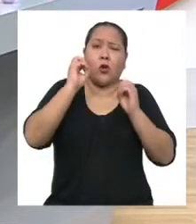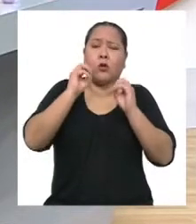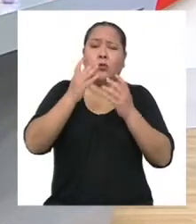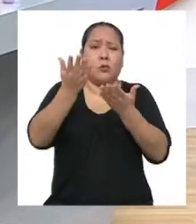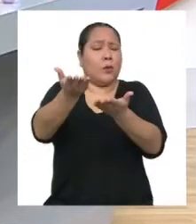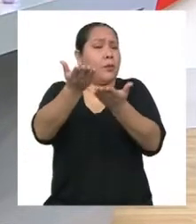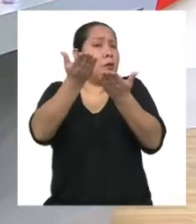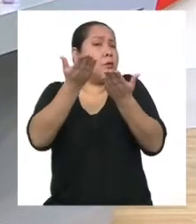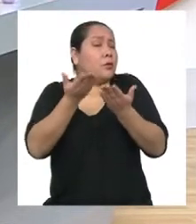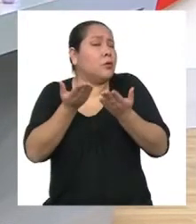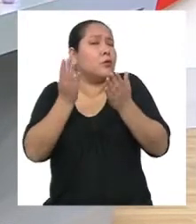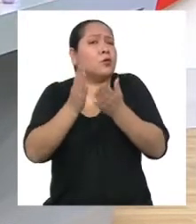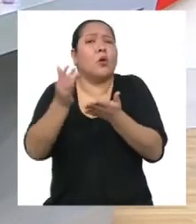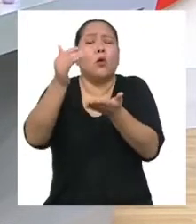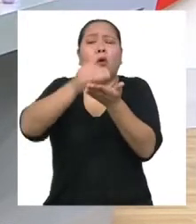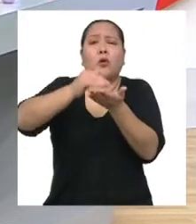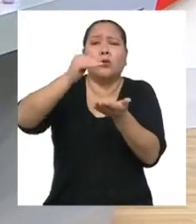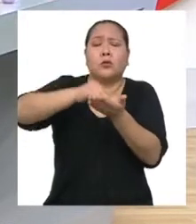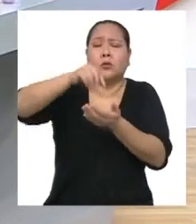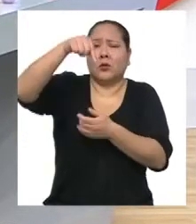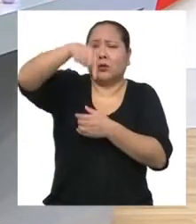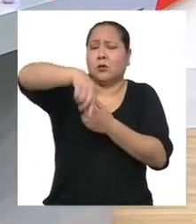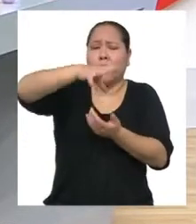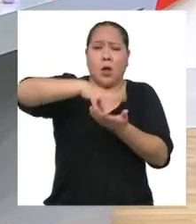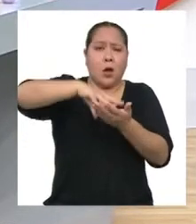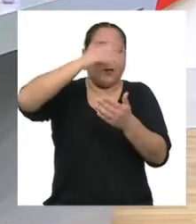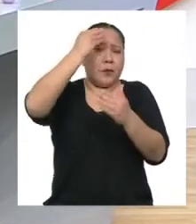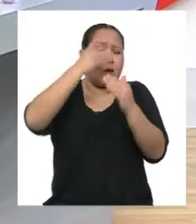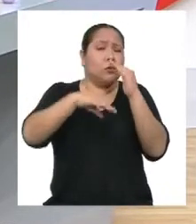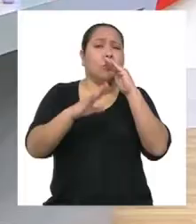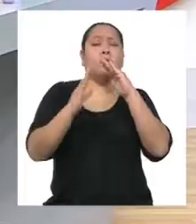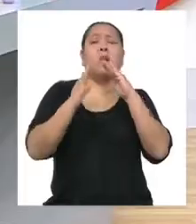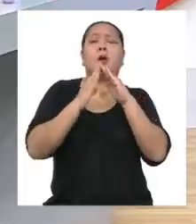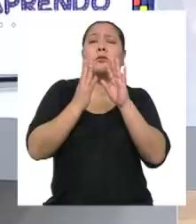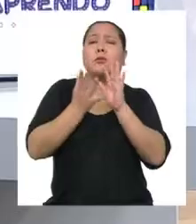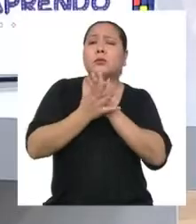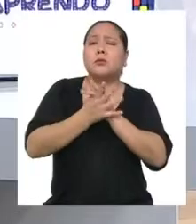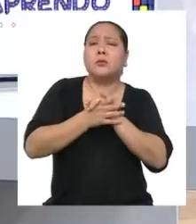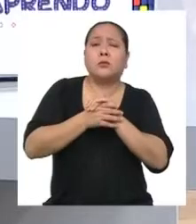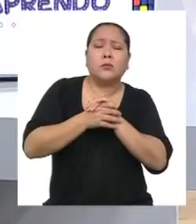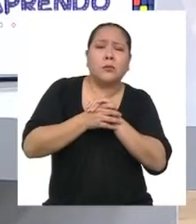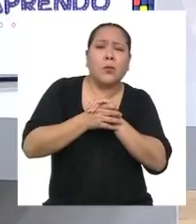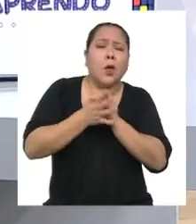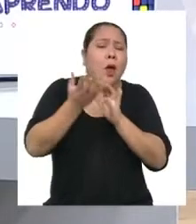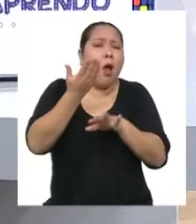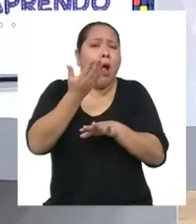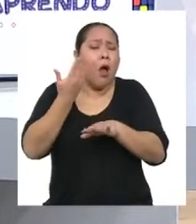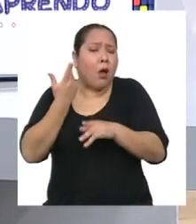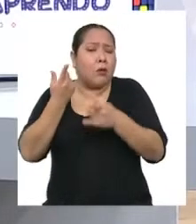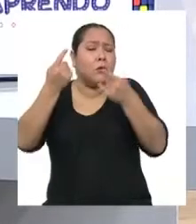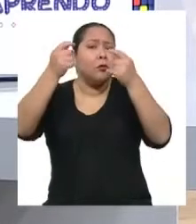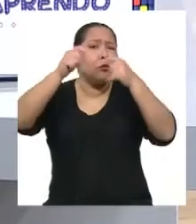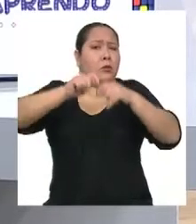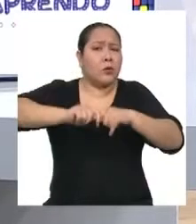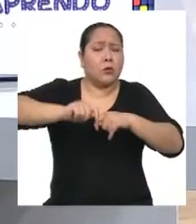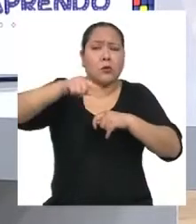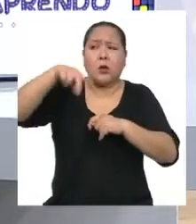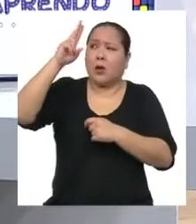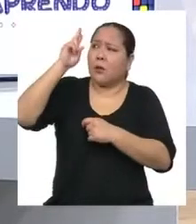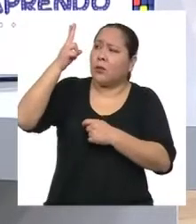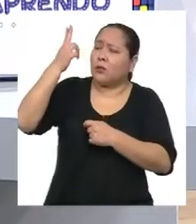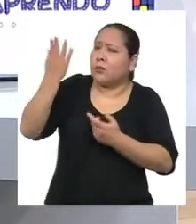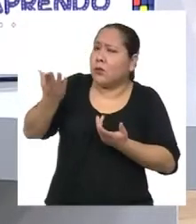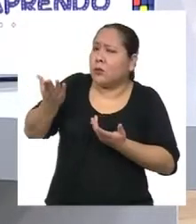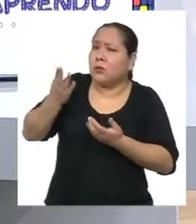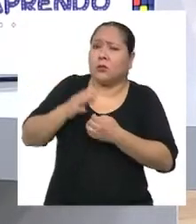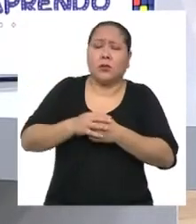Bienvenidas y bienvenidos nuevamente a Aprendo en Casa. Antes del corte comercial, la profesora